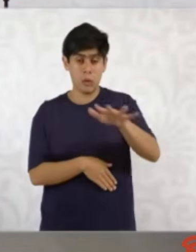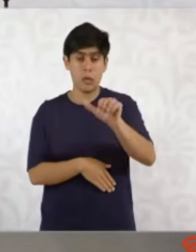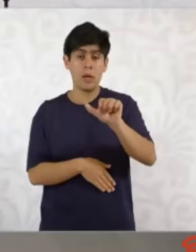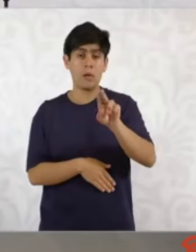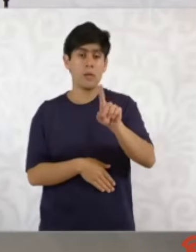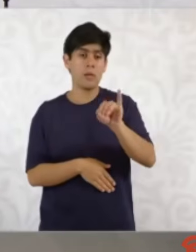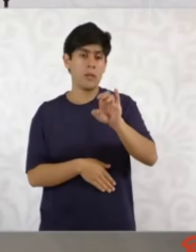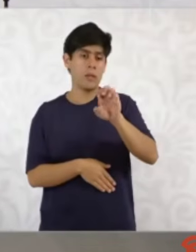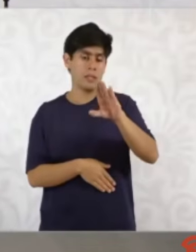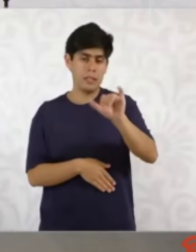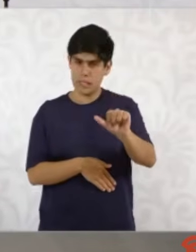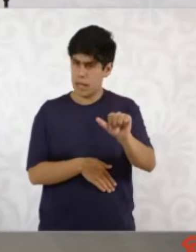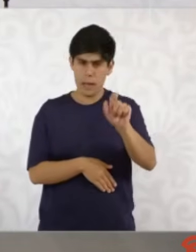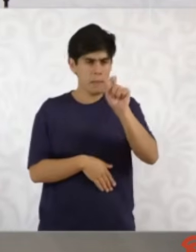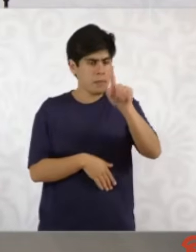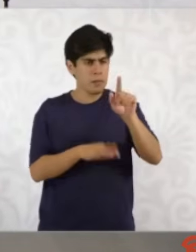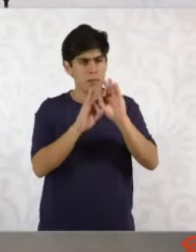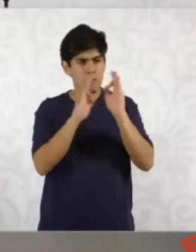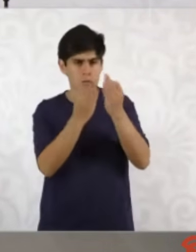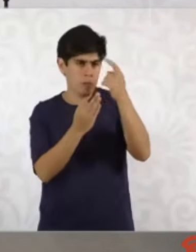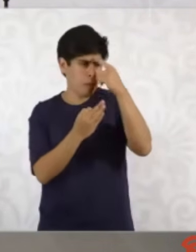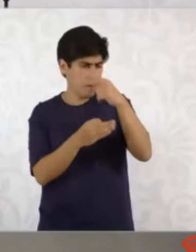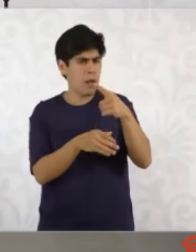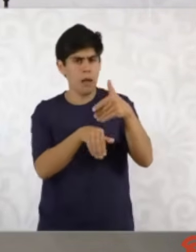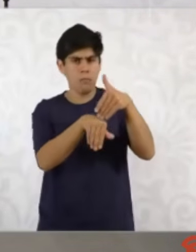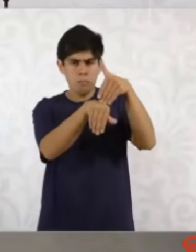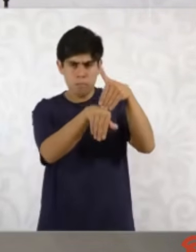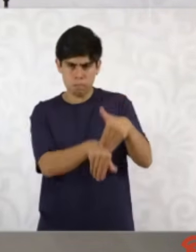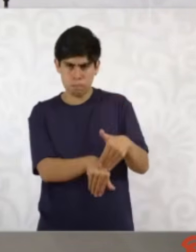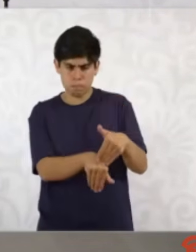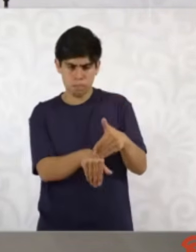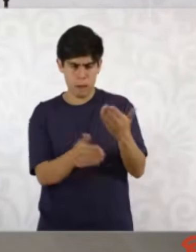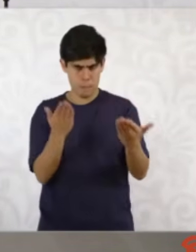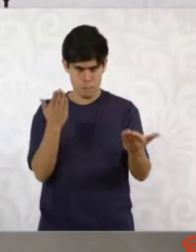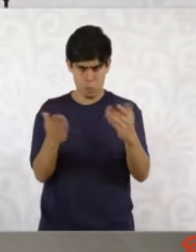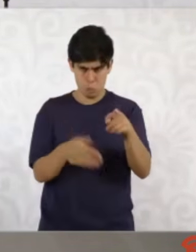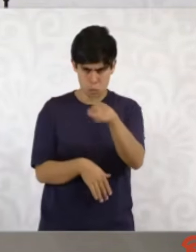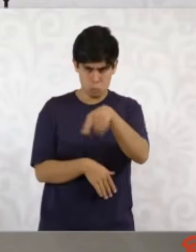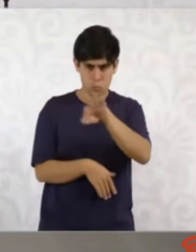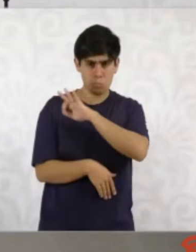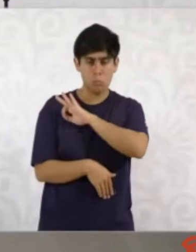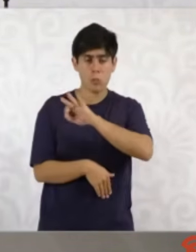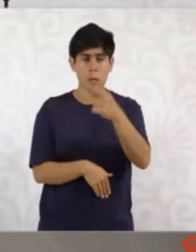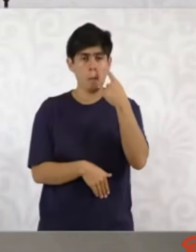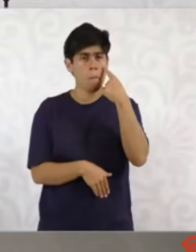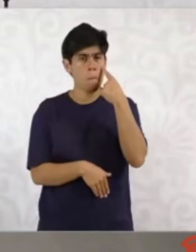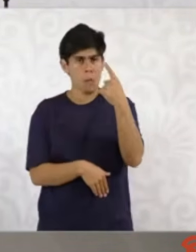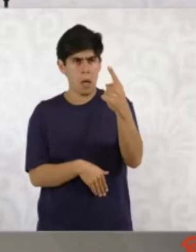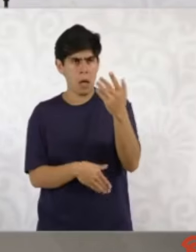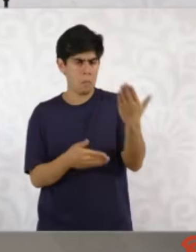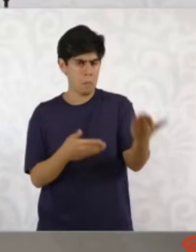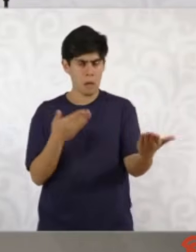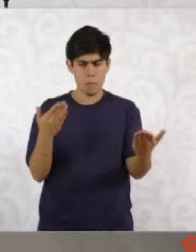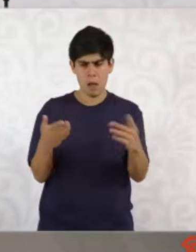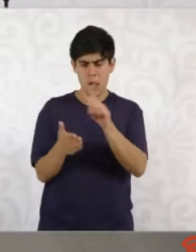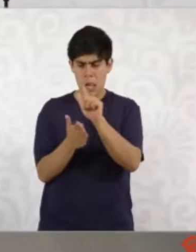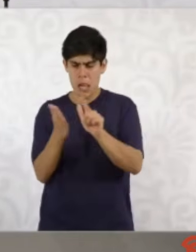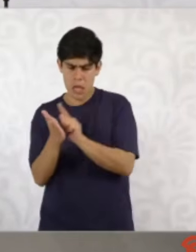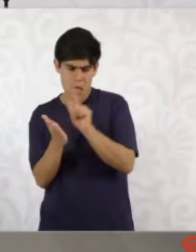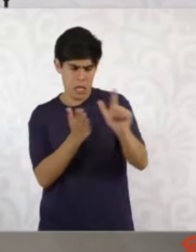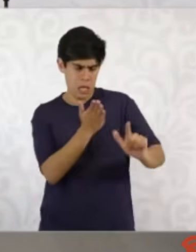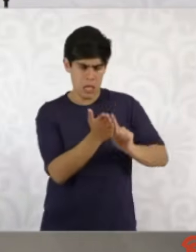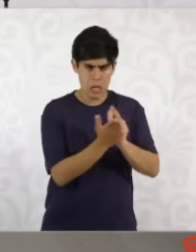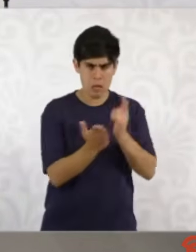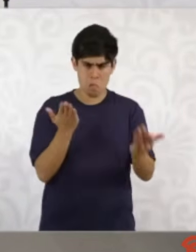eficaces. Pueden ustedes contrastar ambas iniciativas, ambas leyes, y se darán